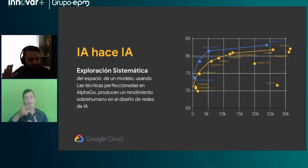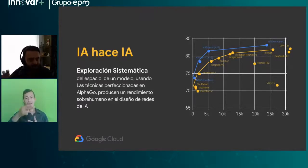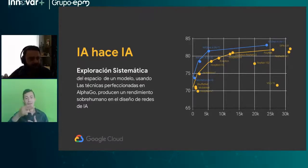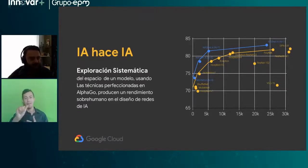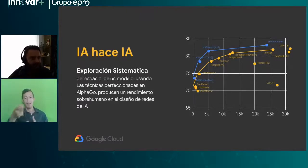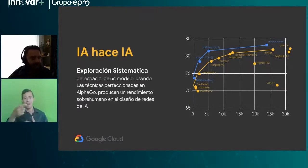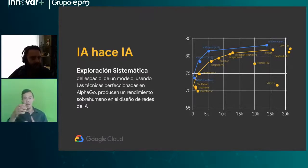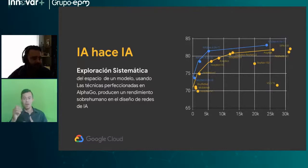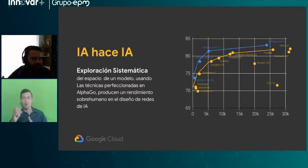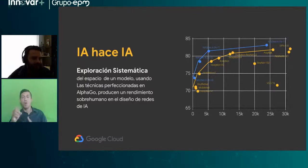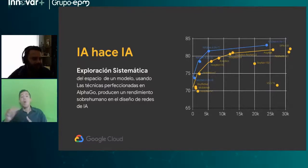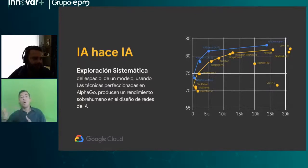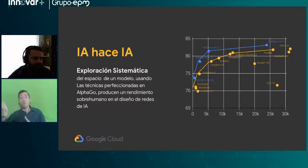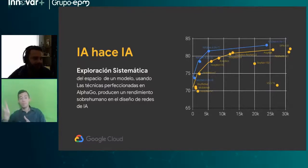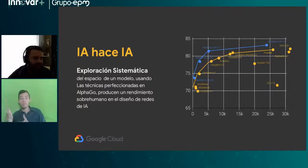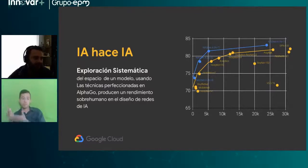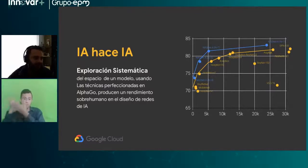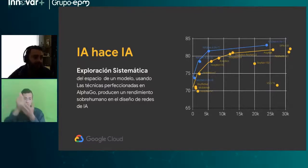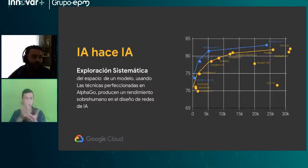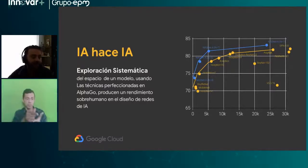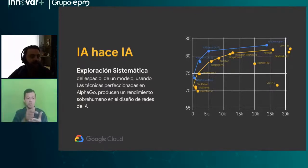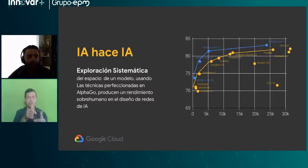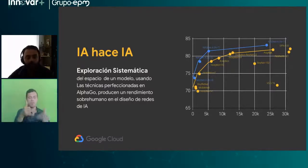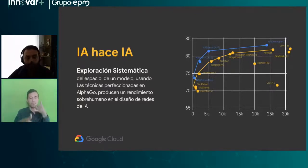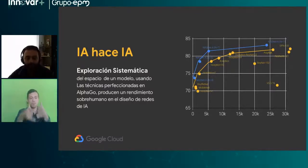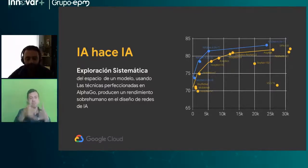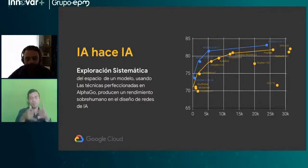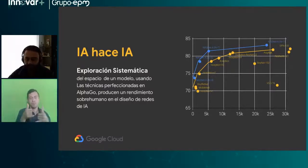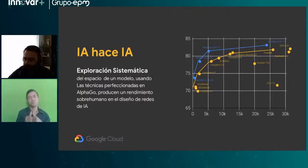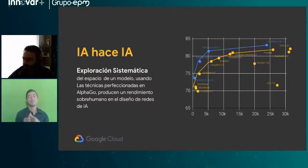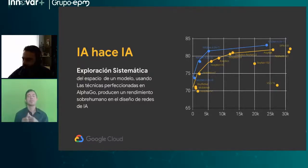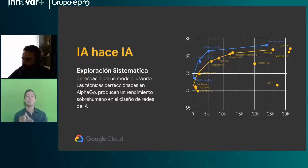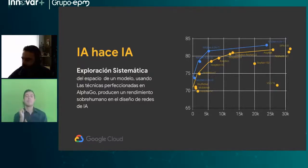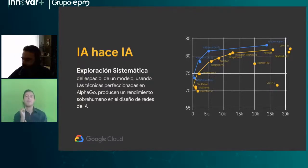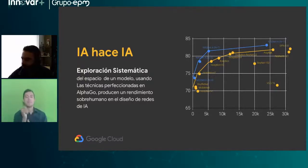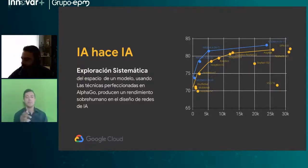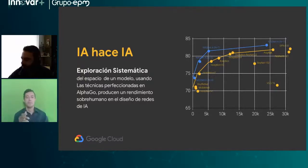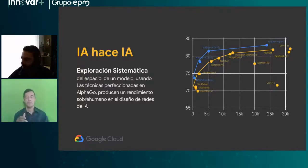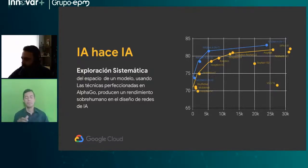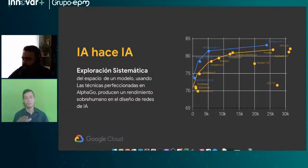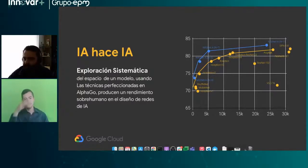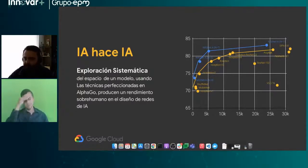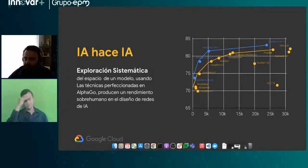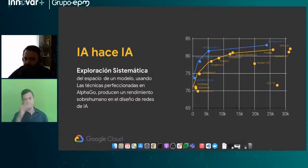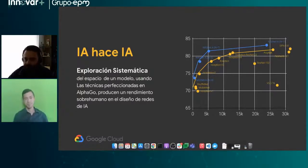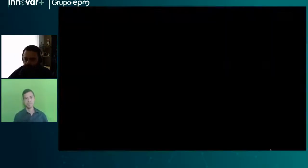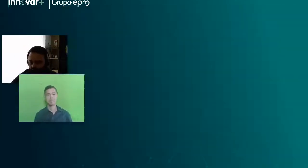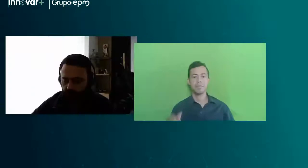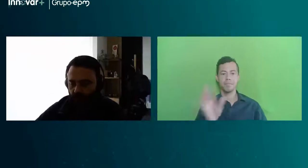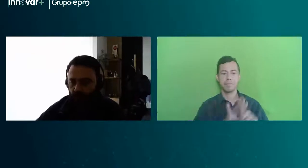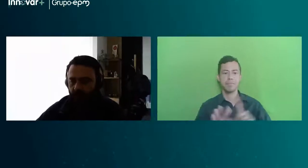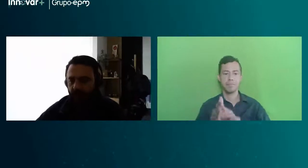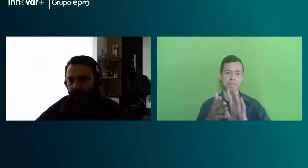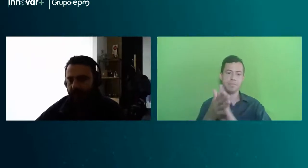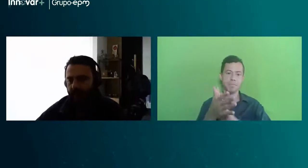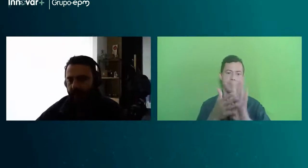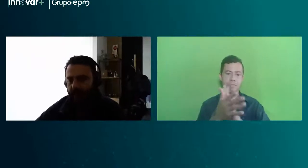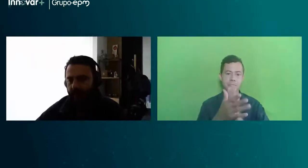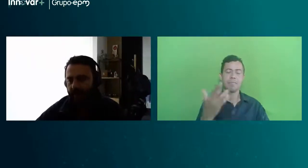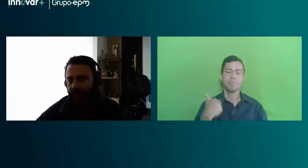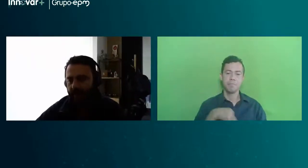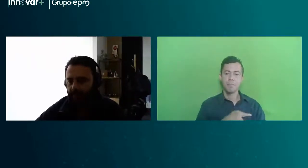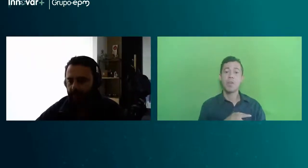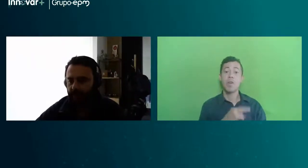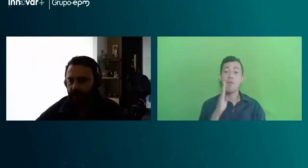AlphaZero pueden pensar que es inteligencia artificial aprendiendo por sí solo. Eso es básicamente lo que estamos viendo como